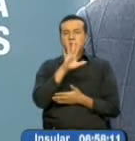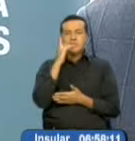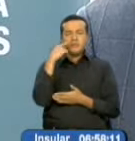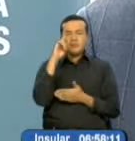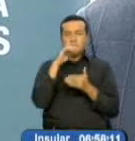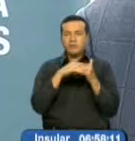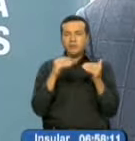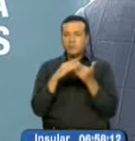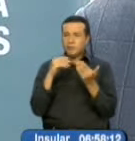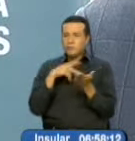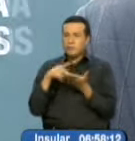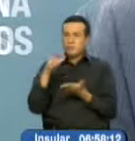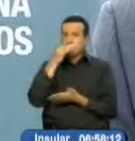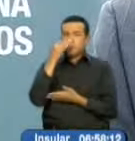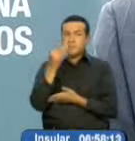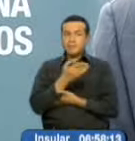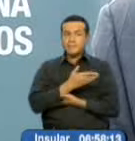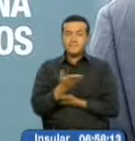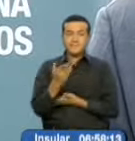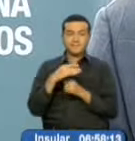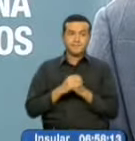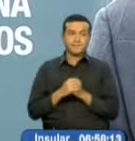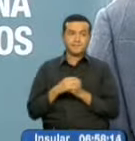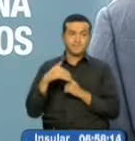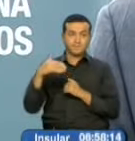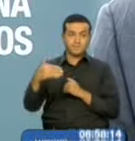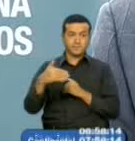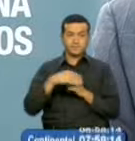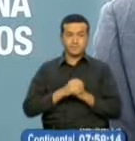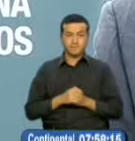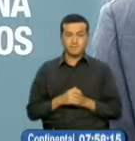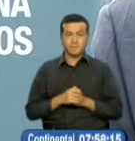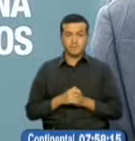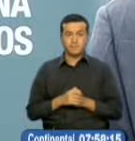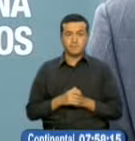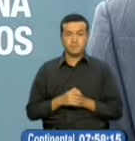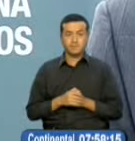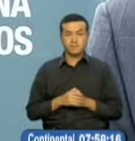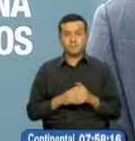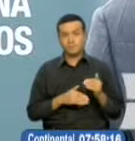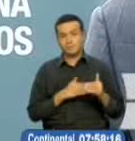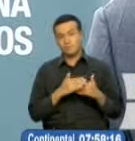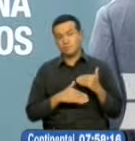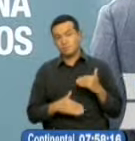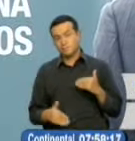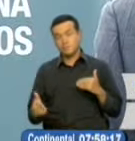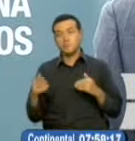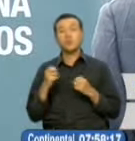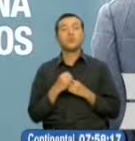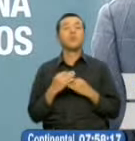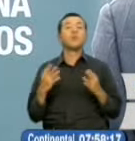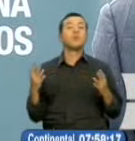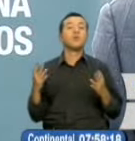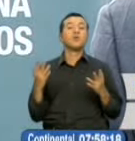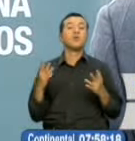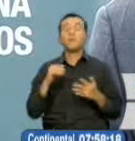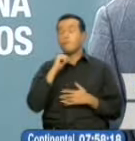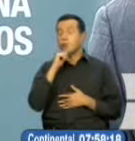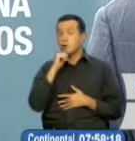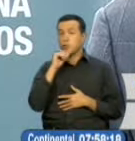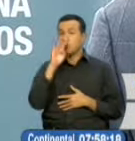millones de dólares. En los próximos, en el tiempo a venir, faltan por cerrarse